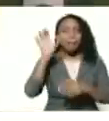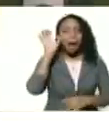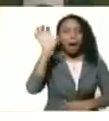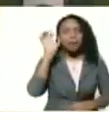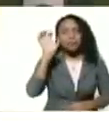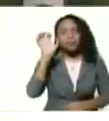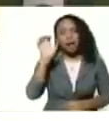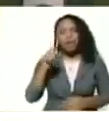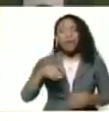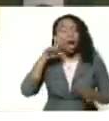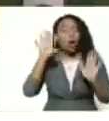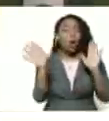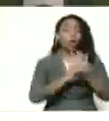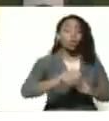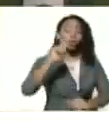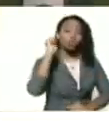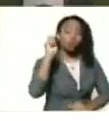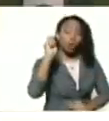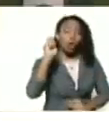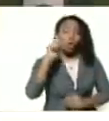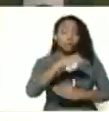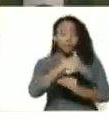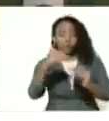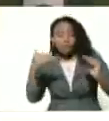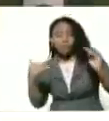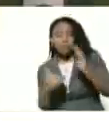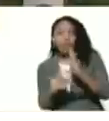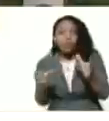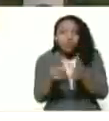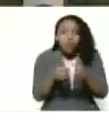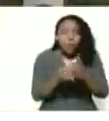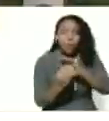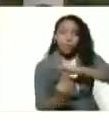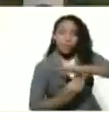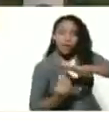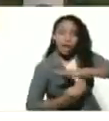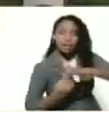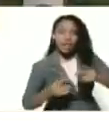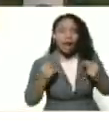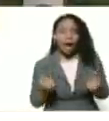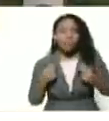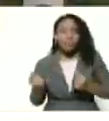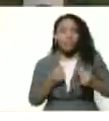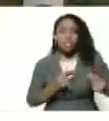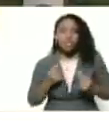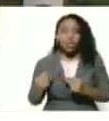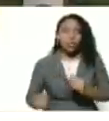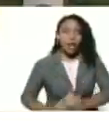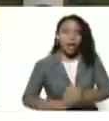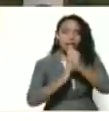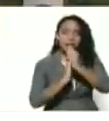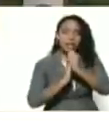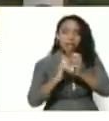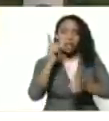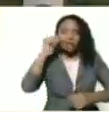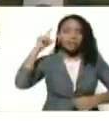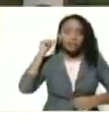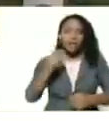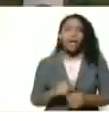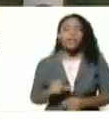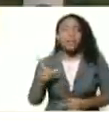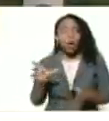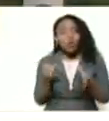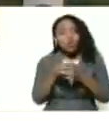de la constitución del subcomité de base, de la forja, activación de las lideresas y los líderes de